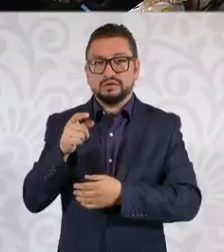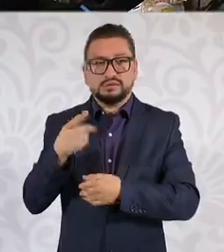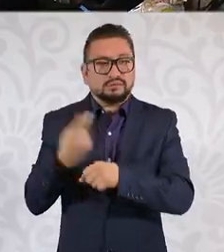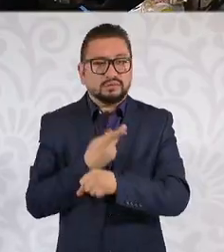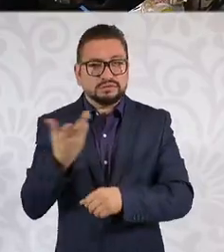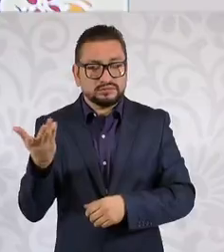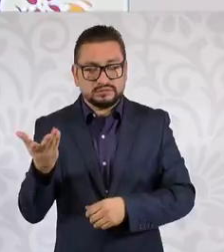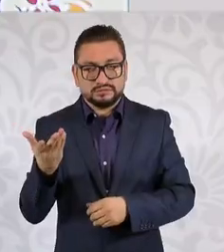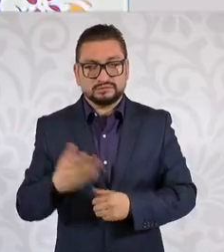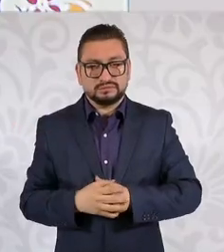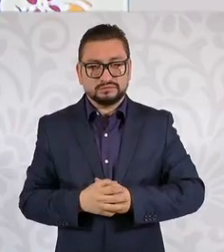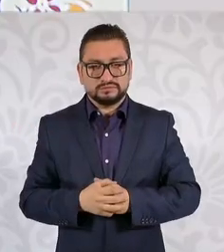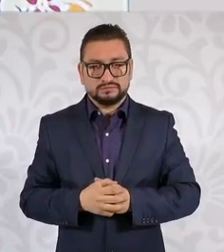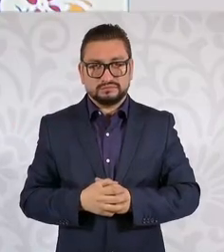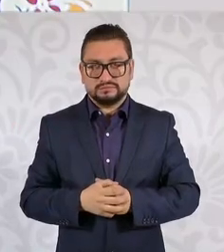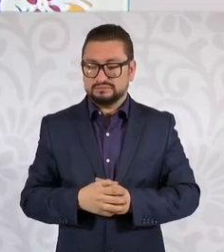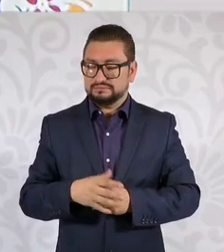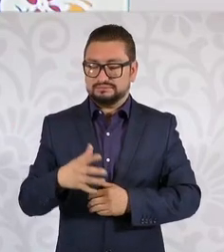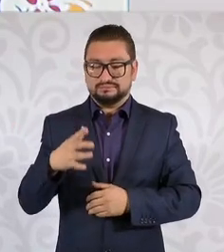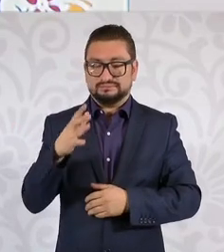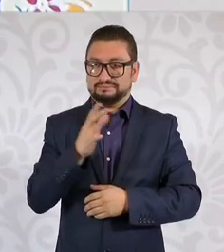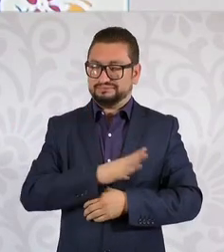Pues, increíble